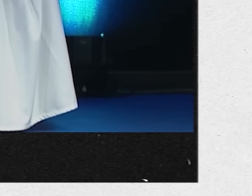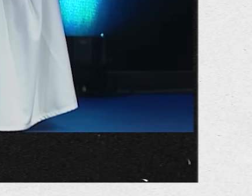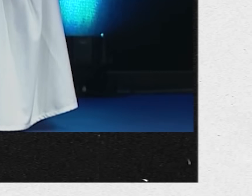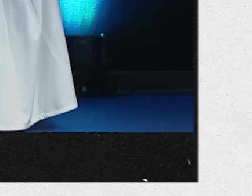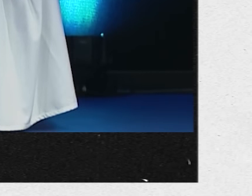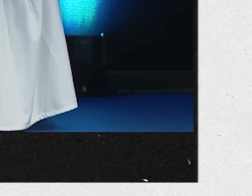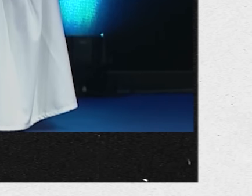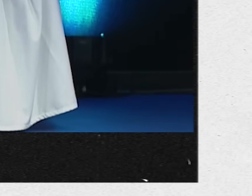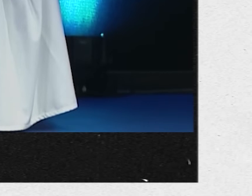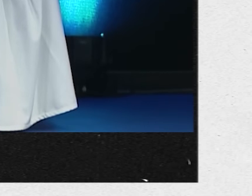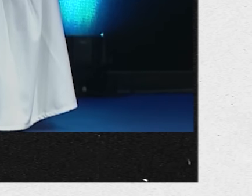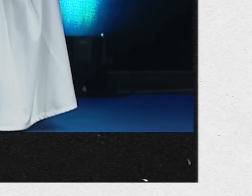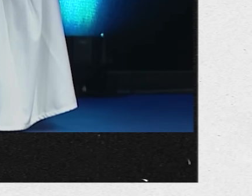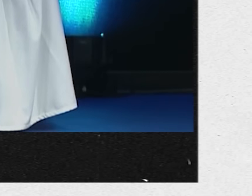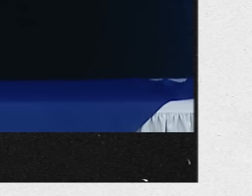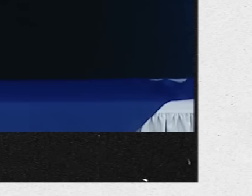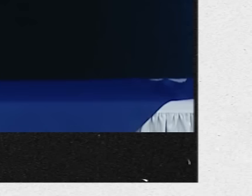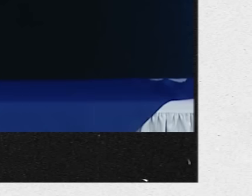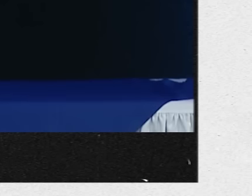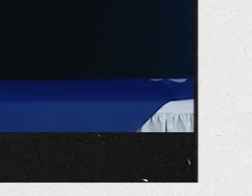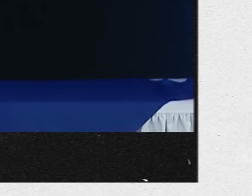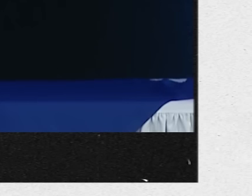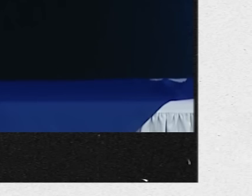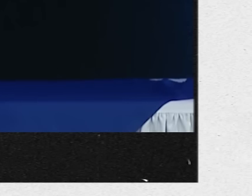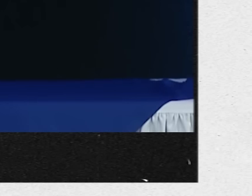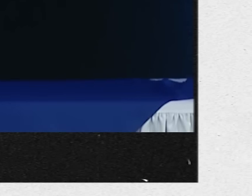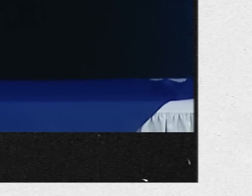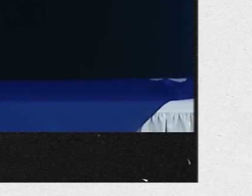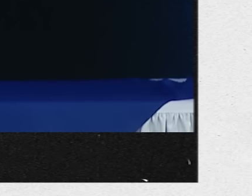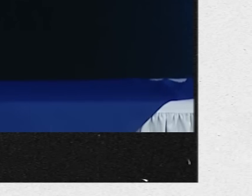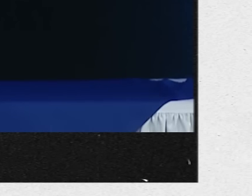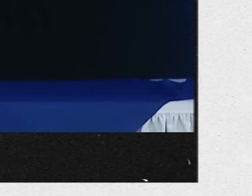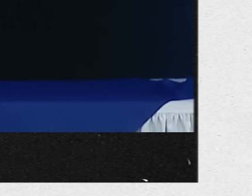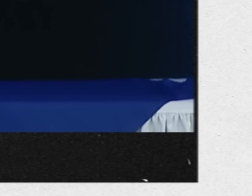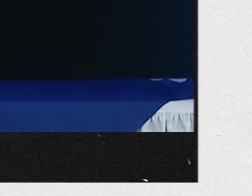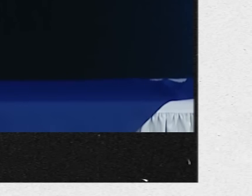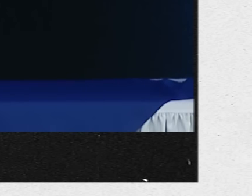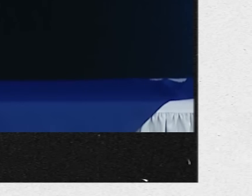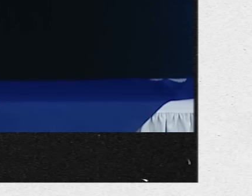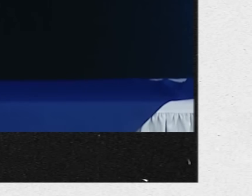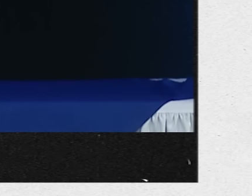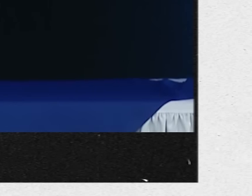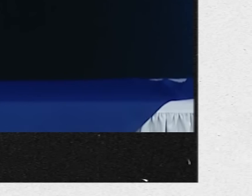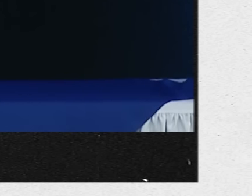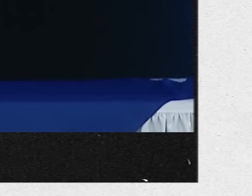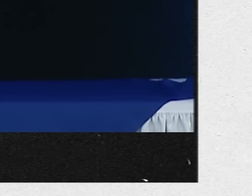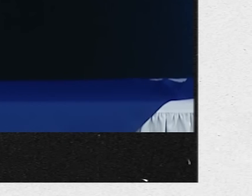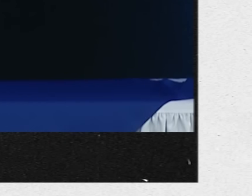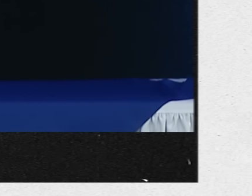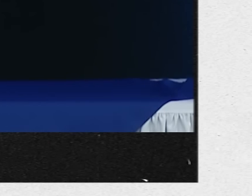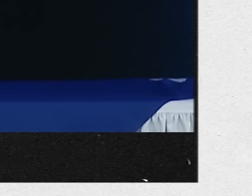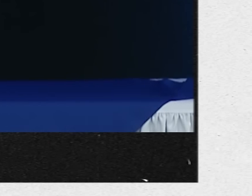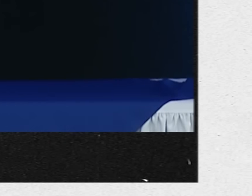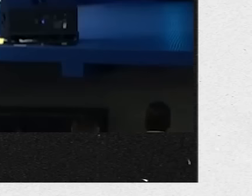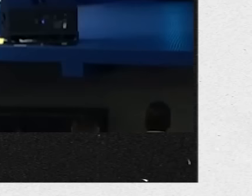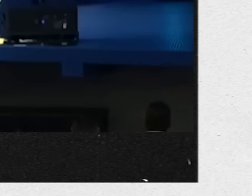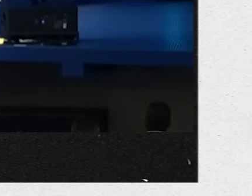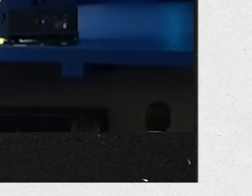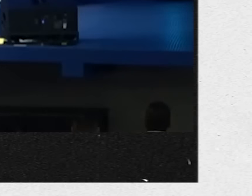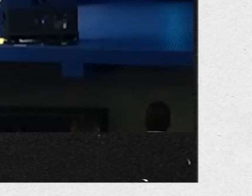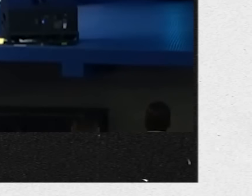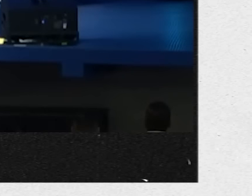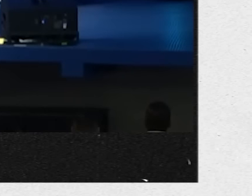no este gozo se siente los días malos pero cuando ese evangelio llegue a tu vida te voy a garantizar como te estoy predicando aquí aquí hoy parado